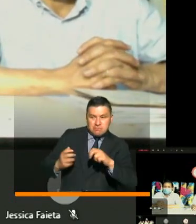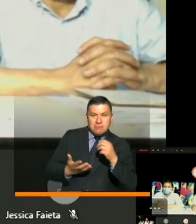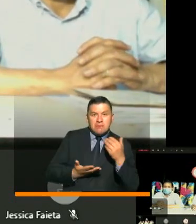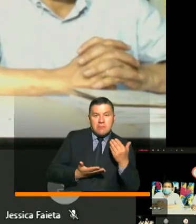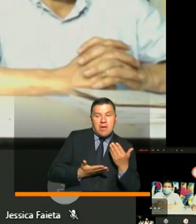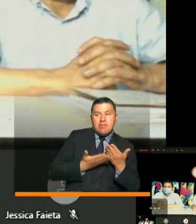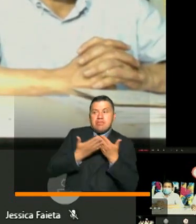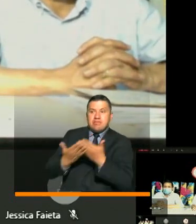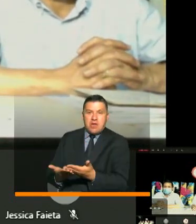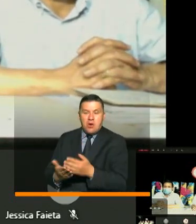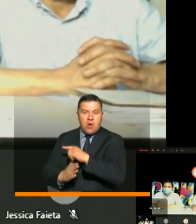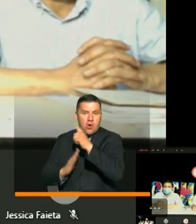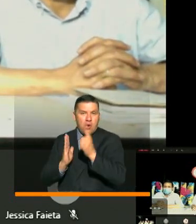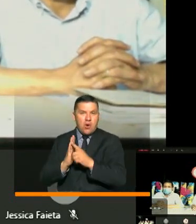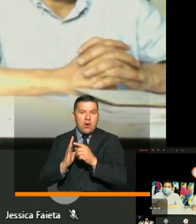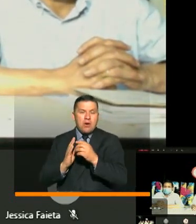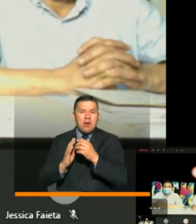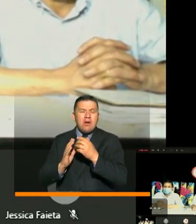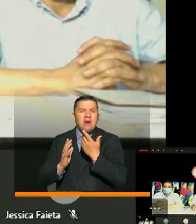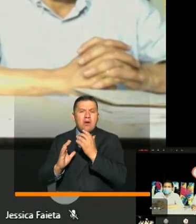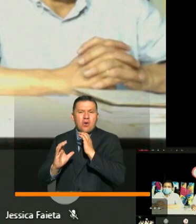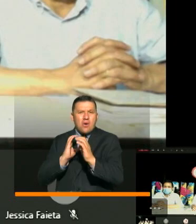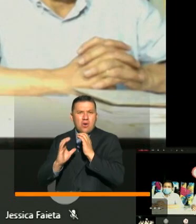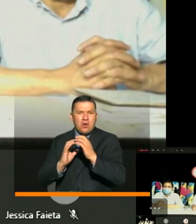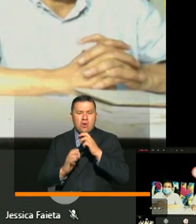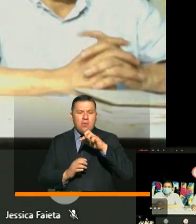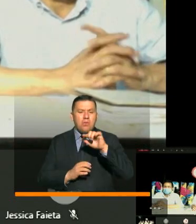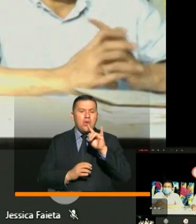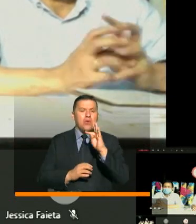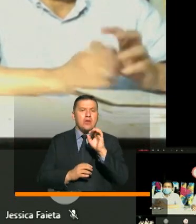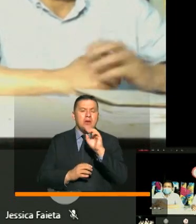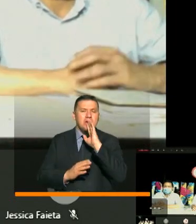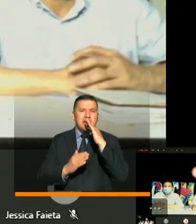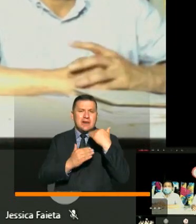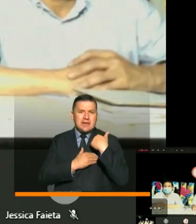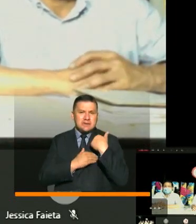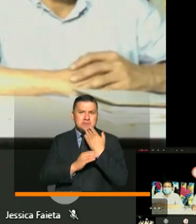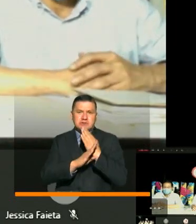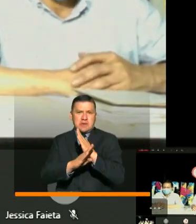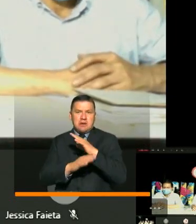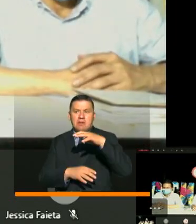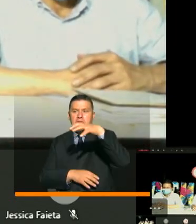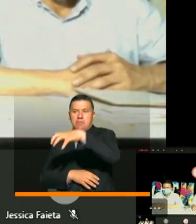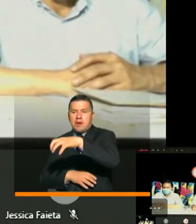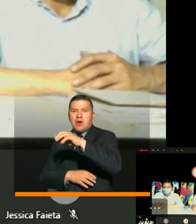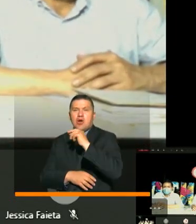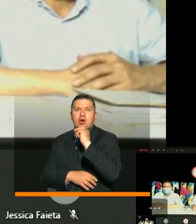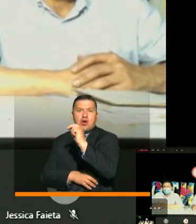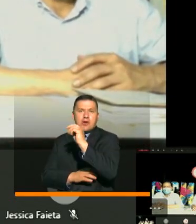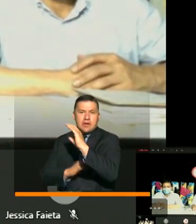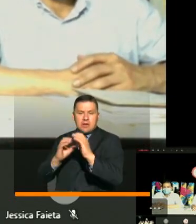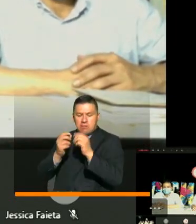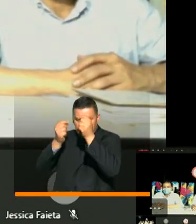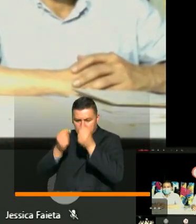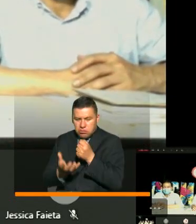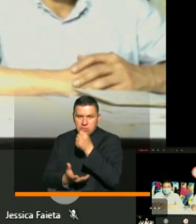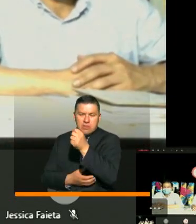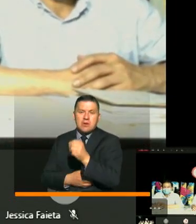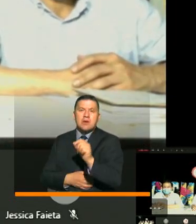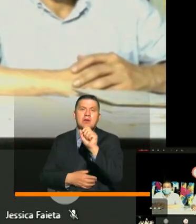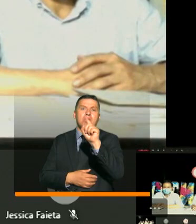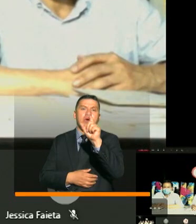entrega del equipamiento de comunicaciones para la FUDRA 4, responsable de la seguridad del norte del Cauca, por un valor superior